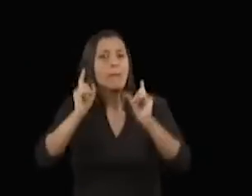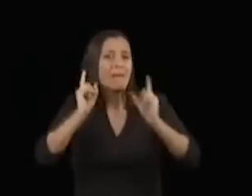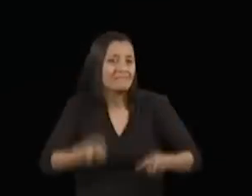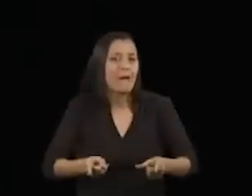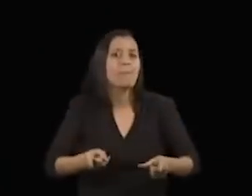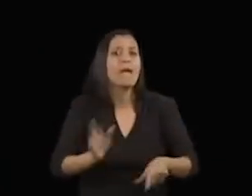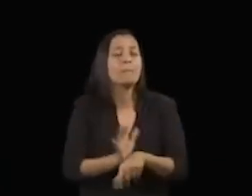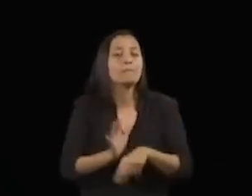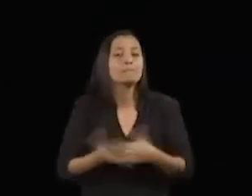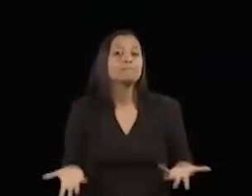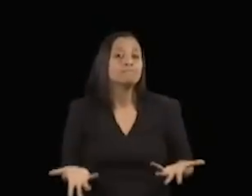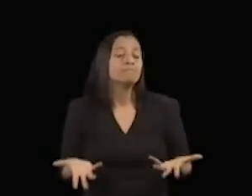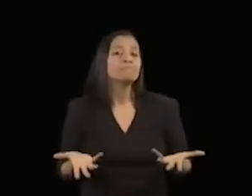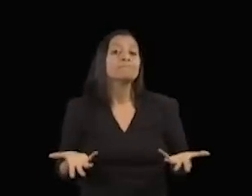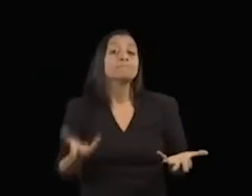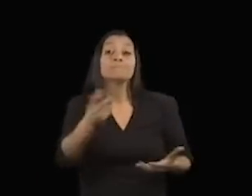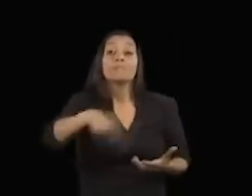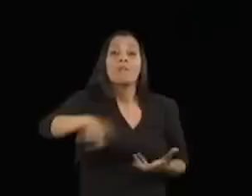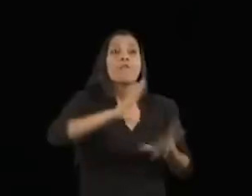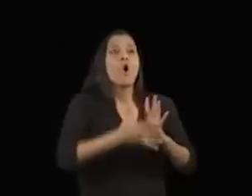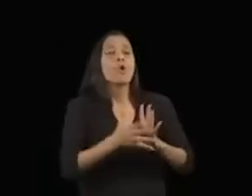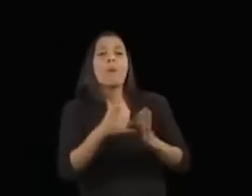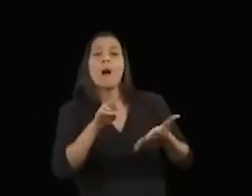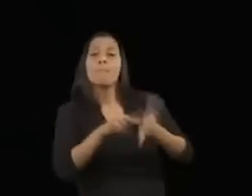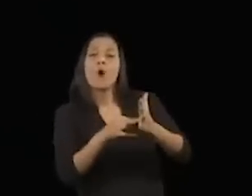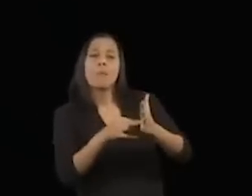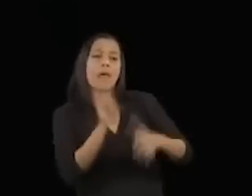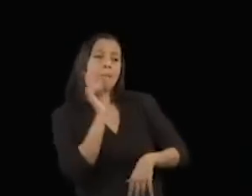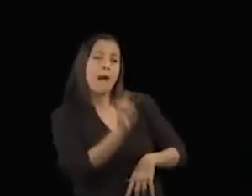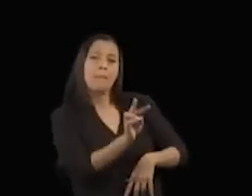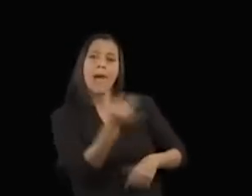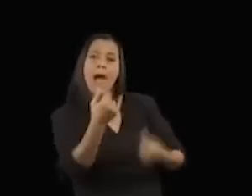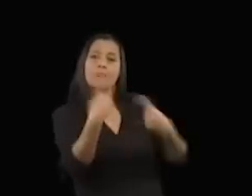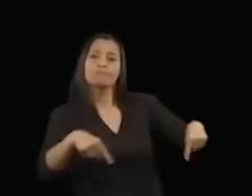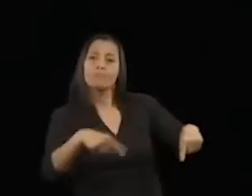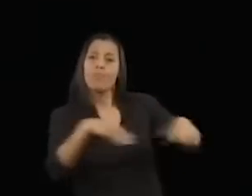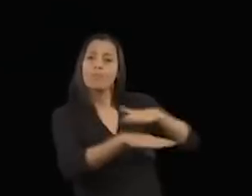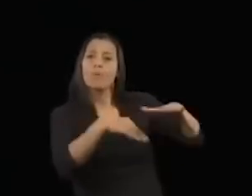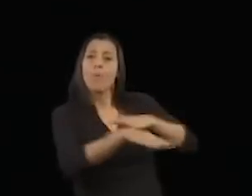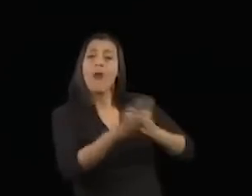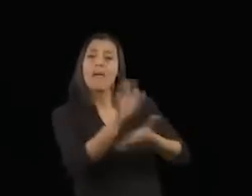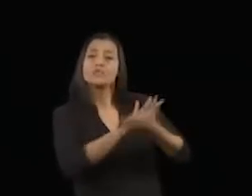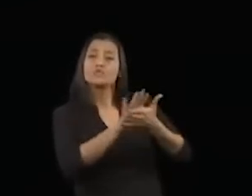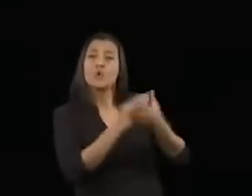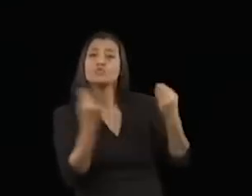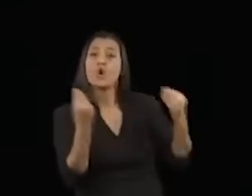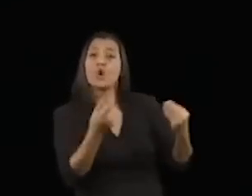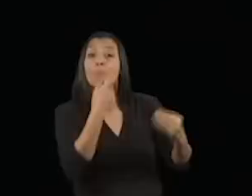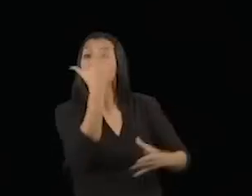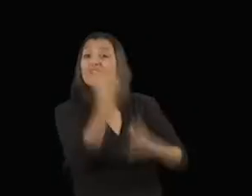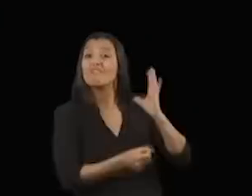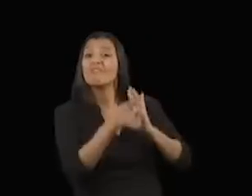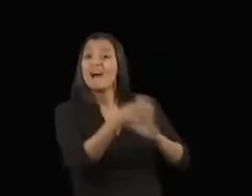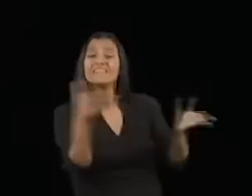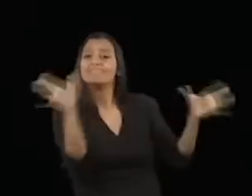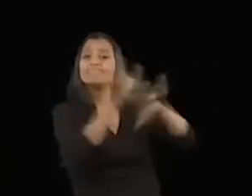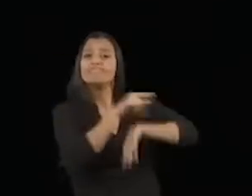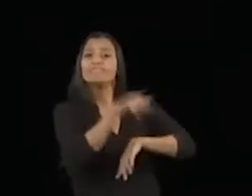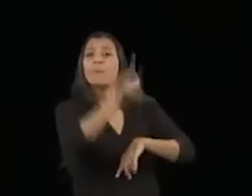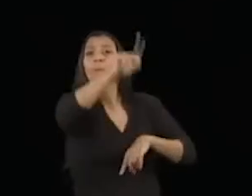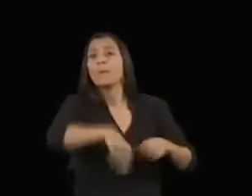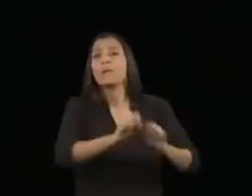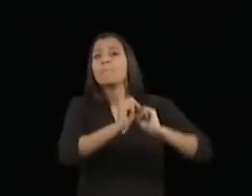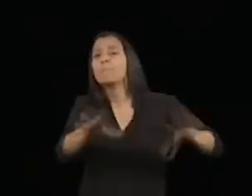fenomenales. Y la forma en la cual ustedes resuelven los problemas de stocks, si no lo hacen correctamente y se les transforman en